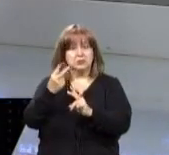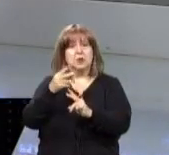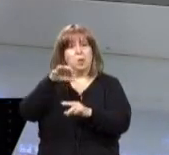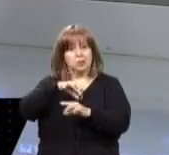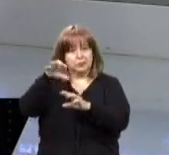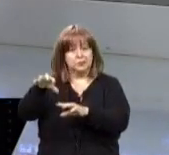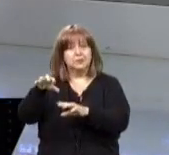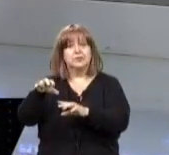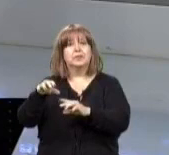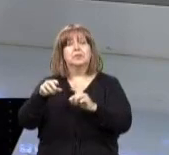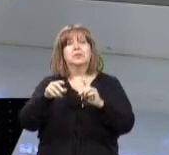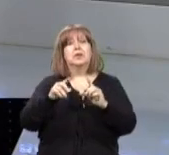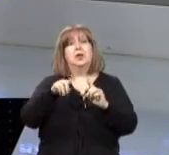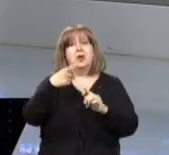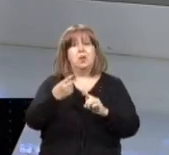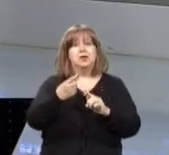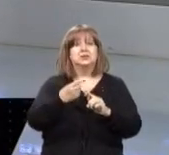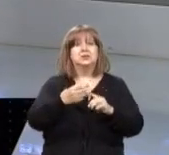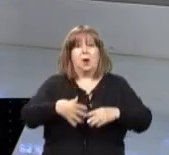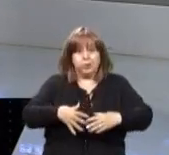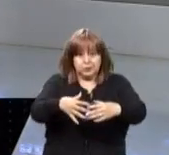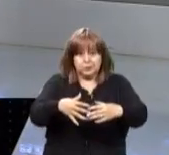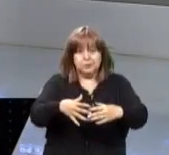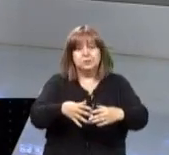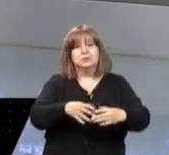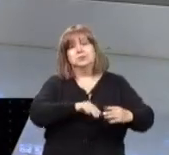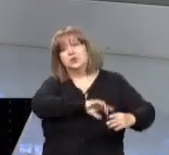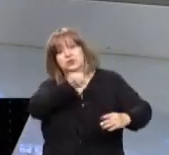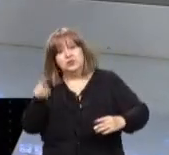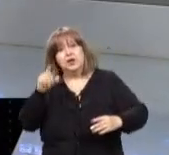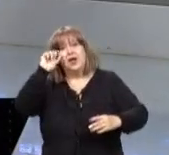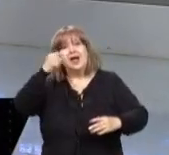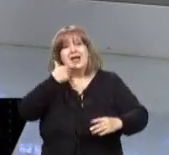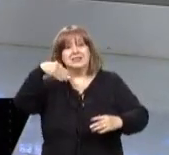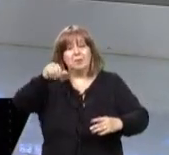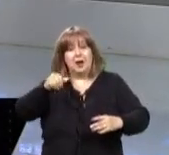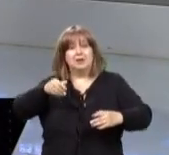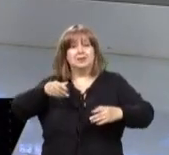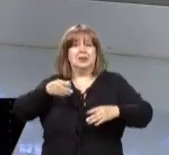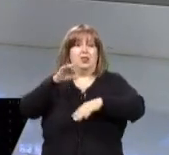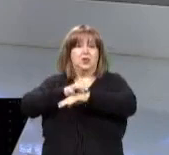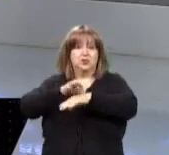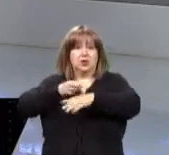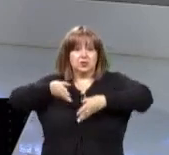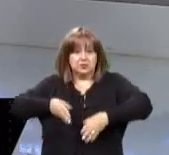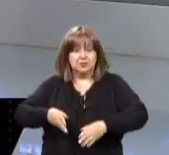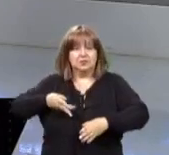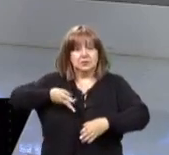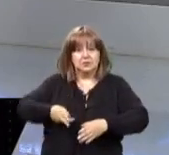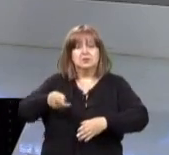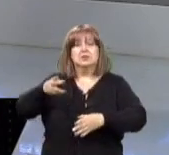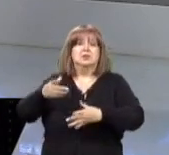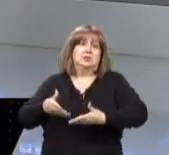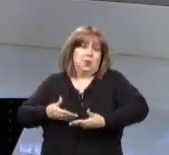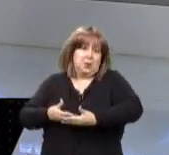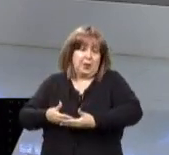clandestinos. Primero de eso es lo que hay testimonio. Bien, y ella es llevada a la ESMA, donde se cree que dio a luz a este joven, del cual no sabemos su nombre.